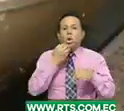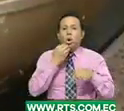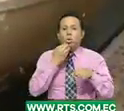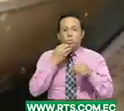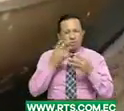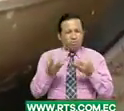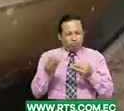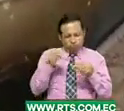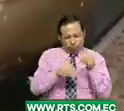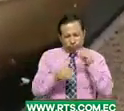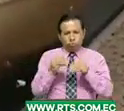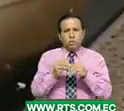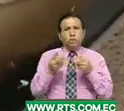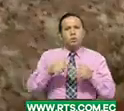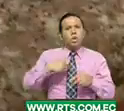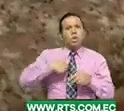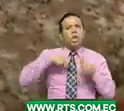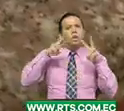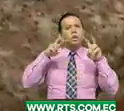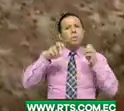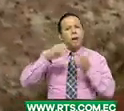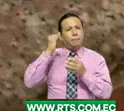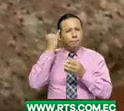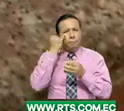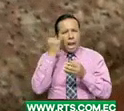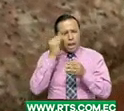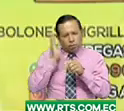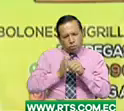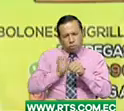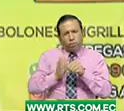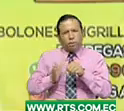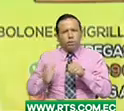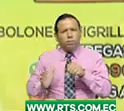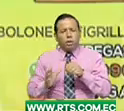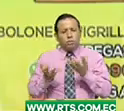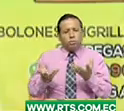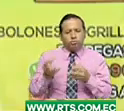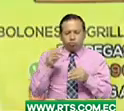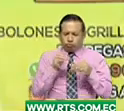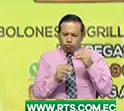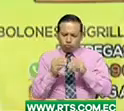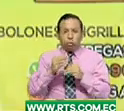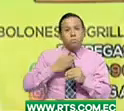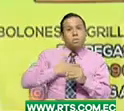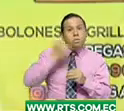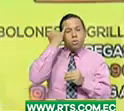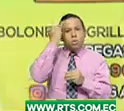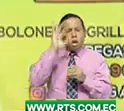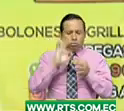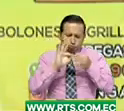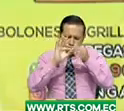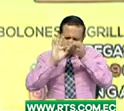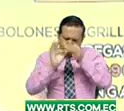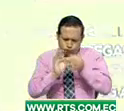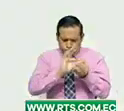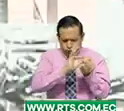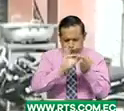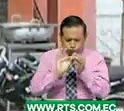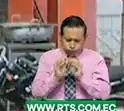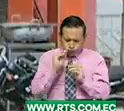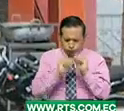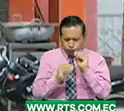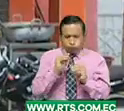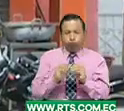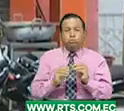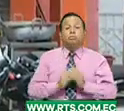El tigrillo yo lo hago un poco distinto. Yo lo hago un poquito más seco y le doy su proporción de juguito de seco de pollo. Y no